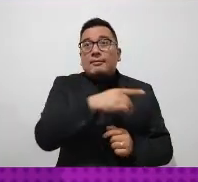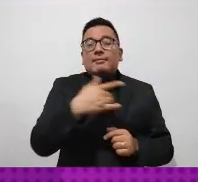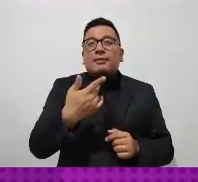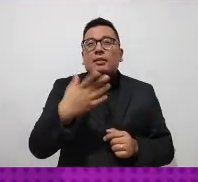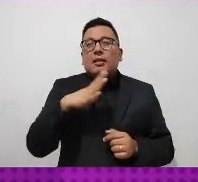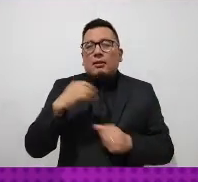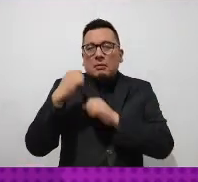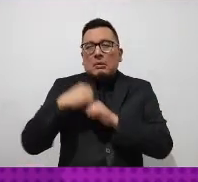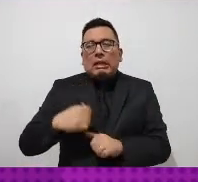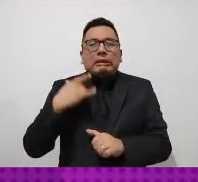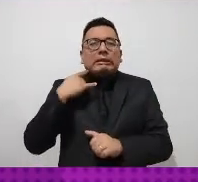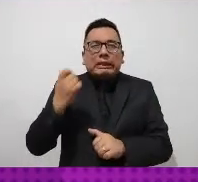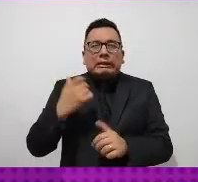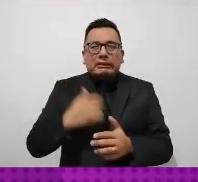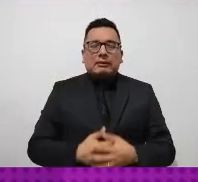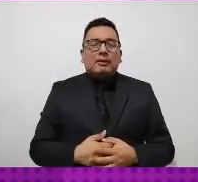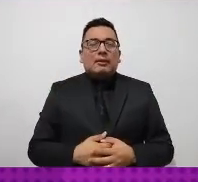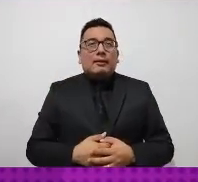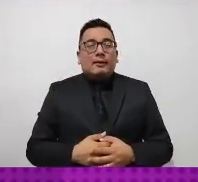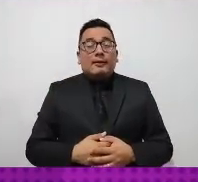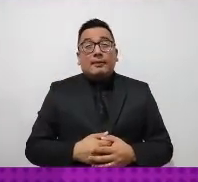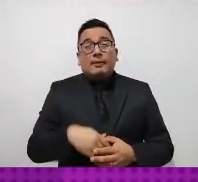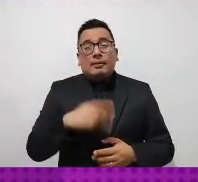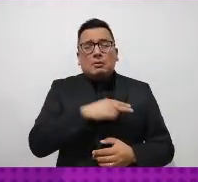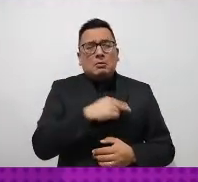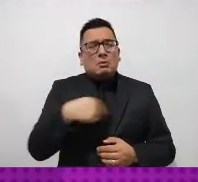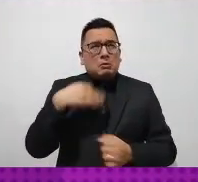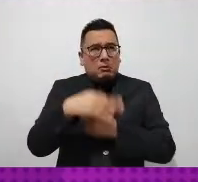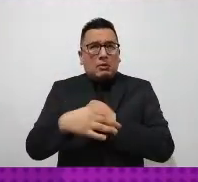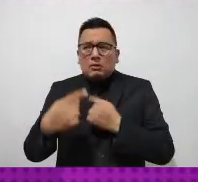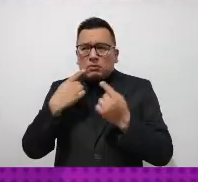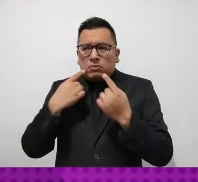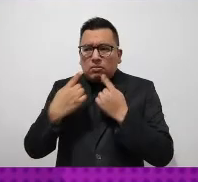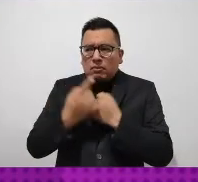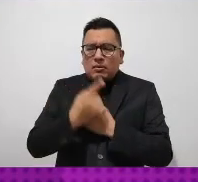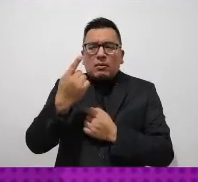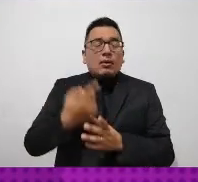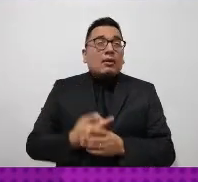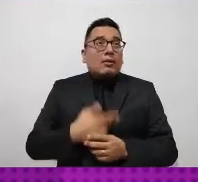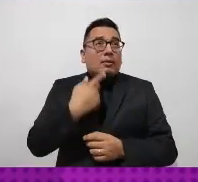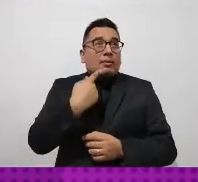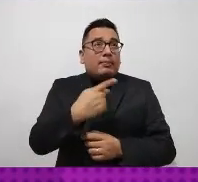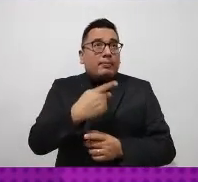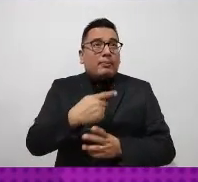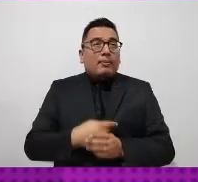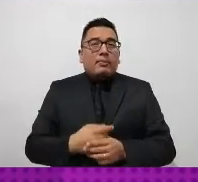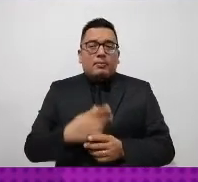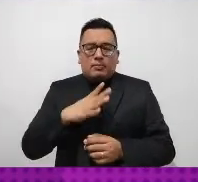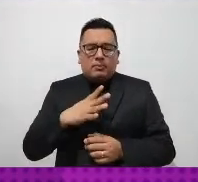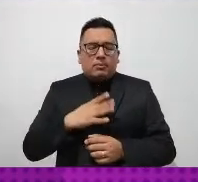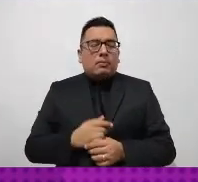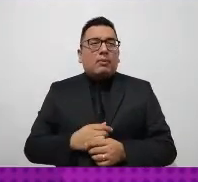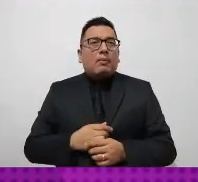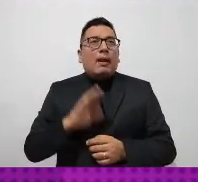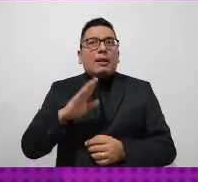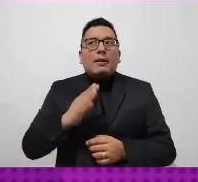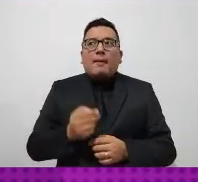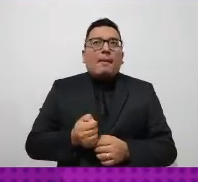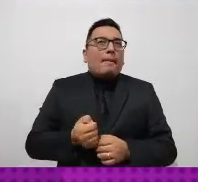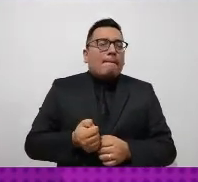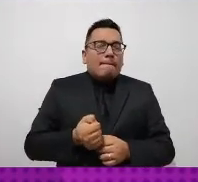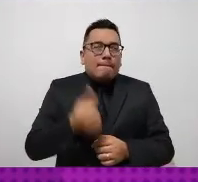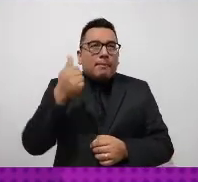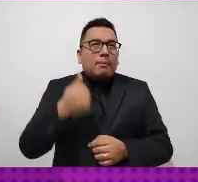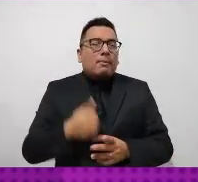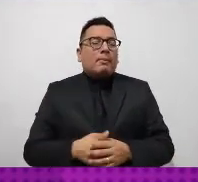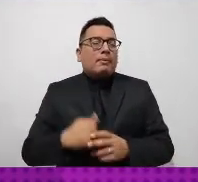funcionarias, exactamente. Pero ahorita estamos trabajando con ellas porque precisamente pues son las que están ahí, son las primeras a las que les